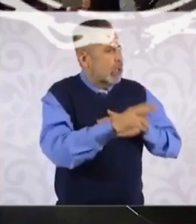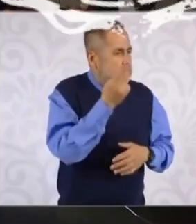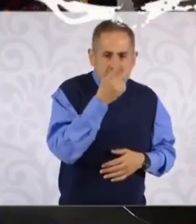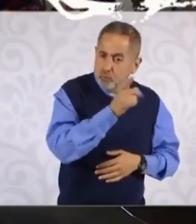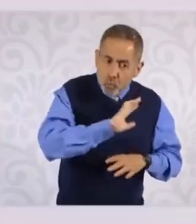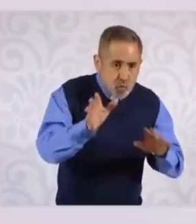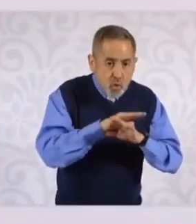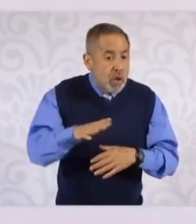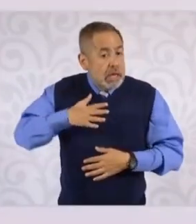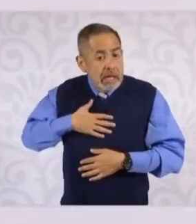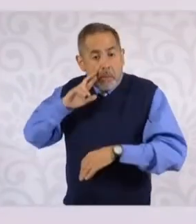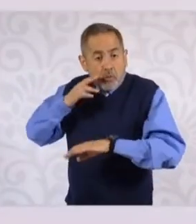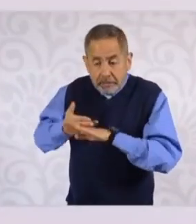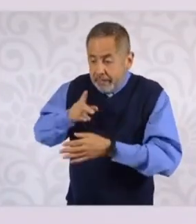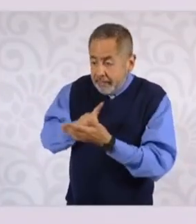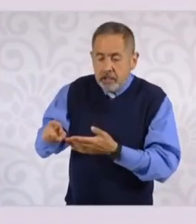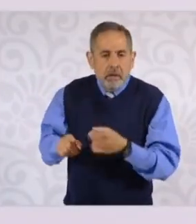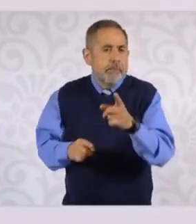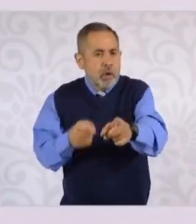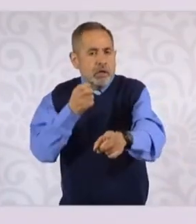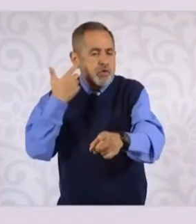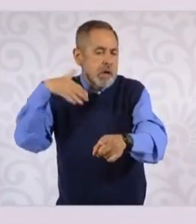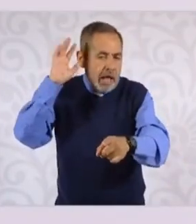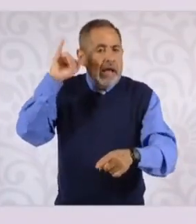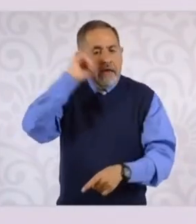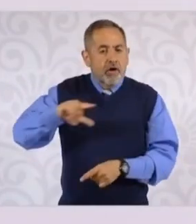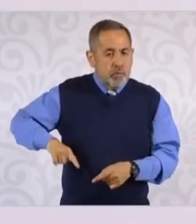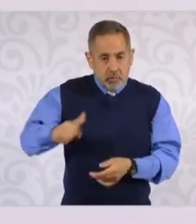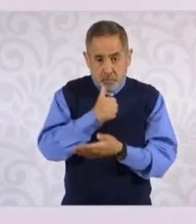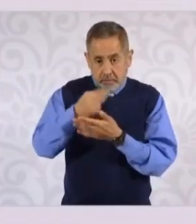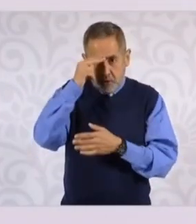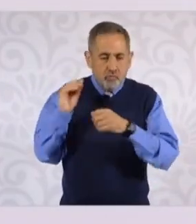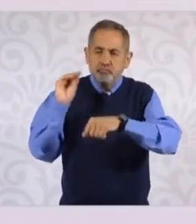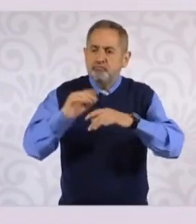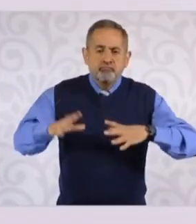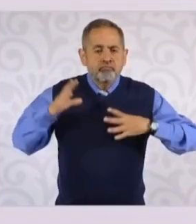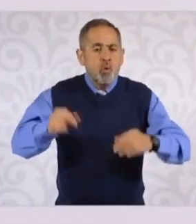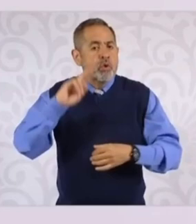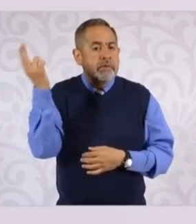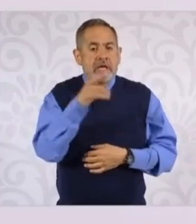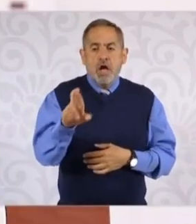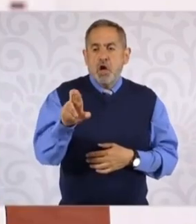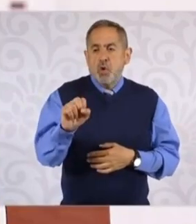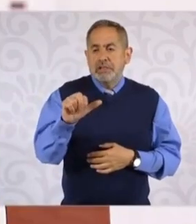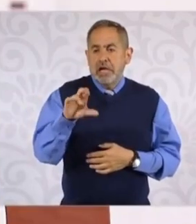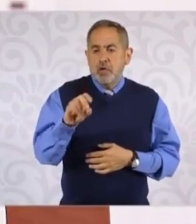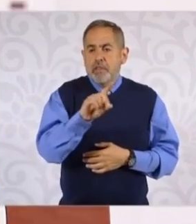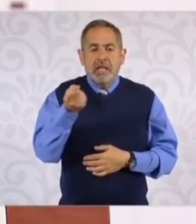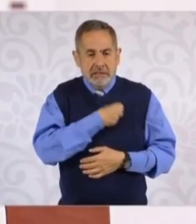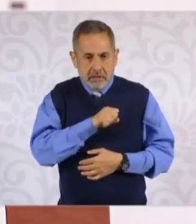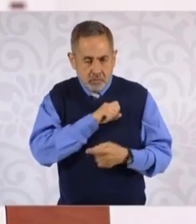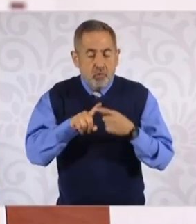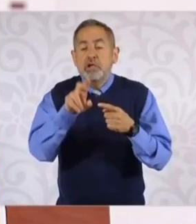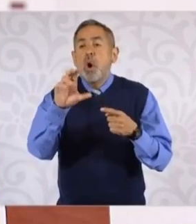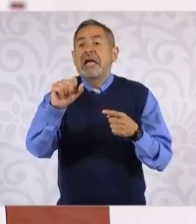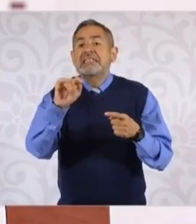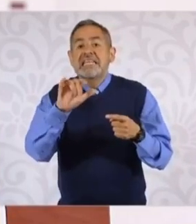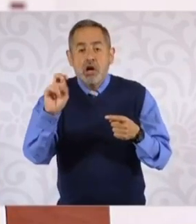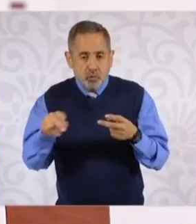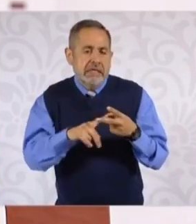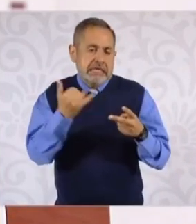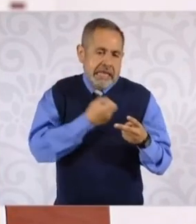Cuando fui jefa de gobierno, creamos la Universidad Rosario Castellanos y la Universidad de la Salud. La Rosario Castellanos tiene ahora más de 50.000